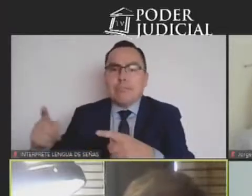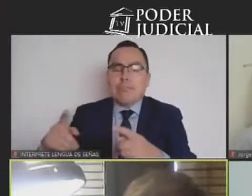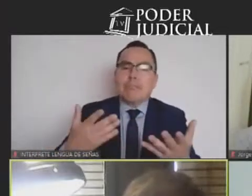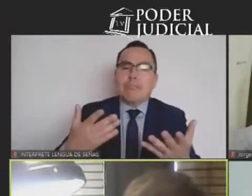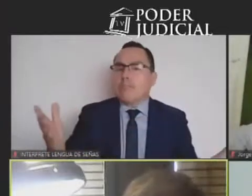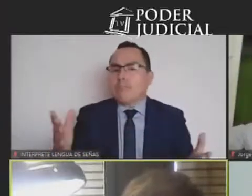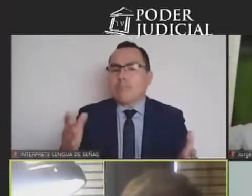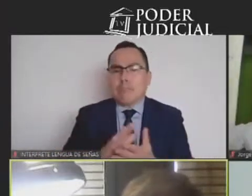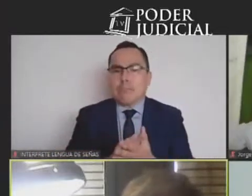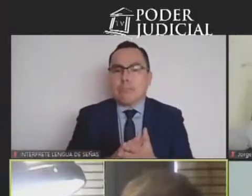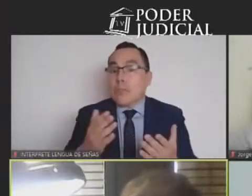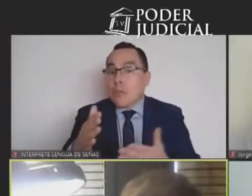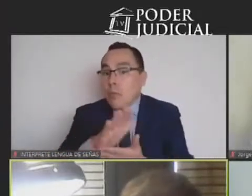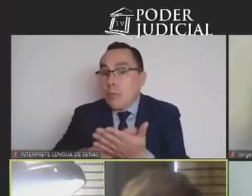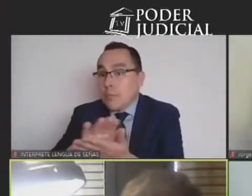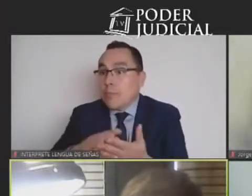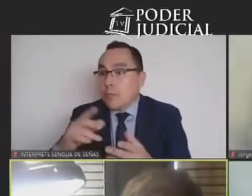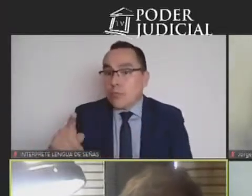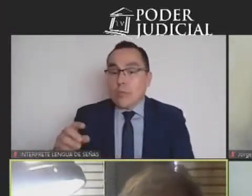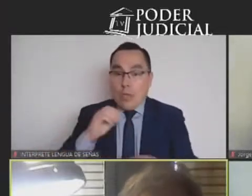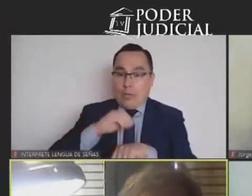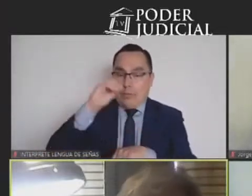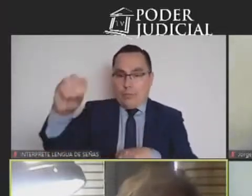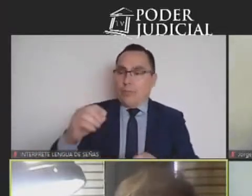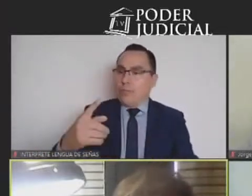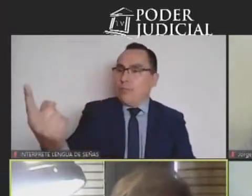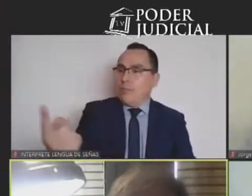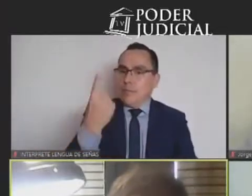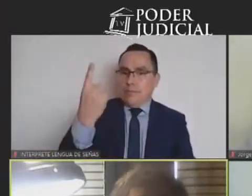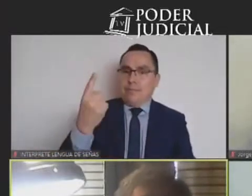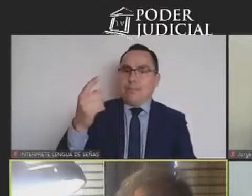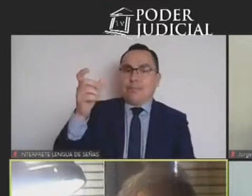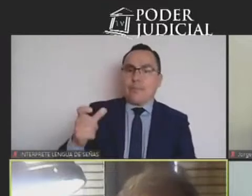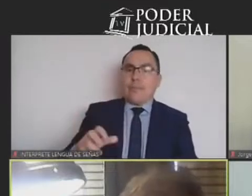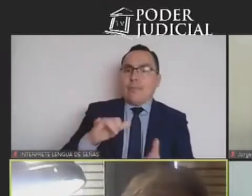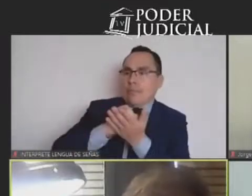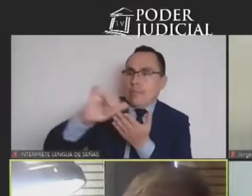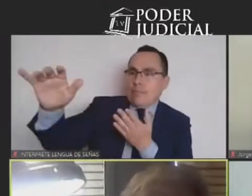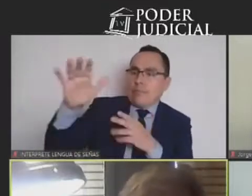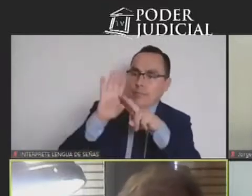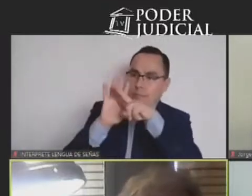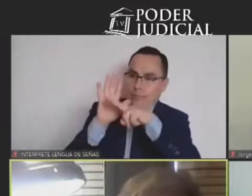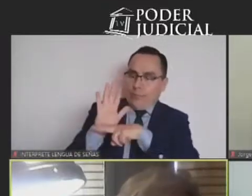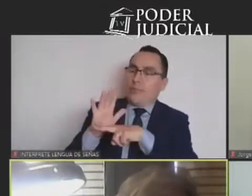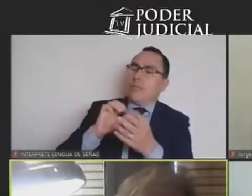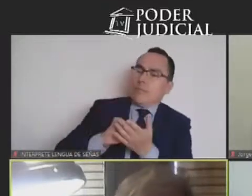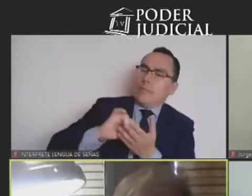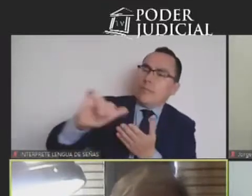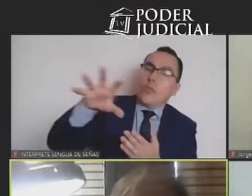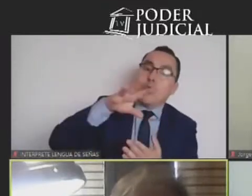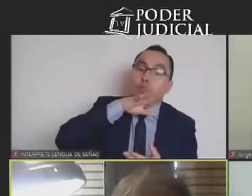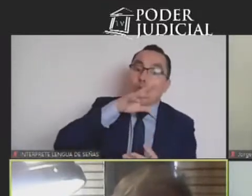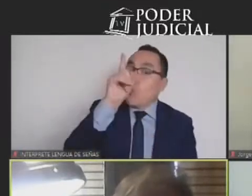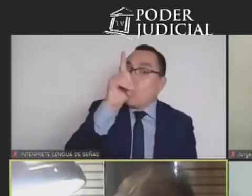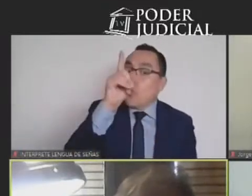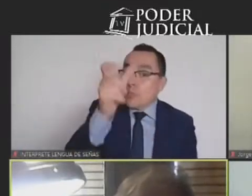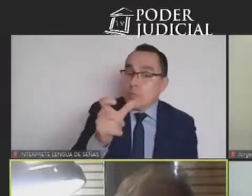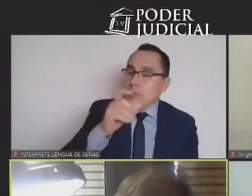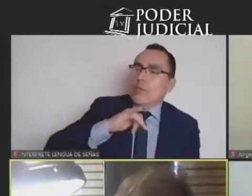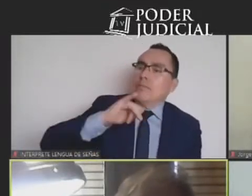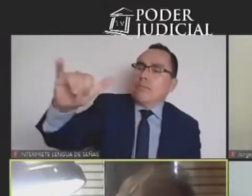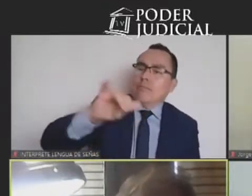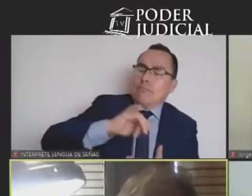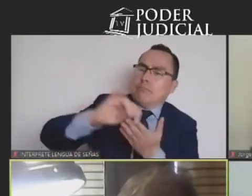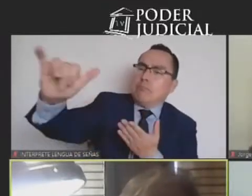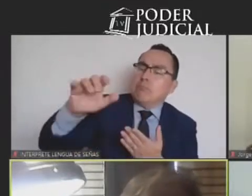evidentemente que cuando uno le señala a determinado destinatario de la norma o usuario, que sea que por